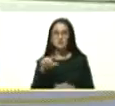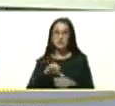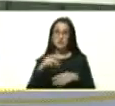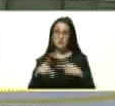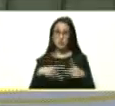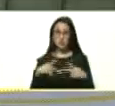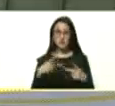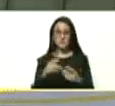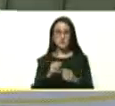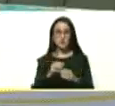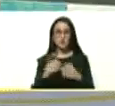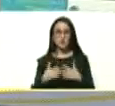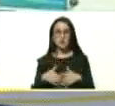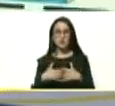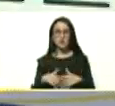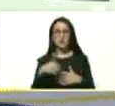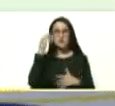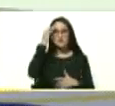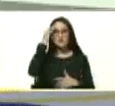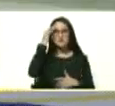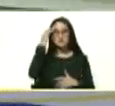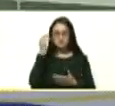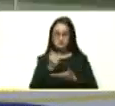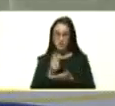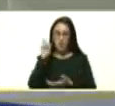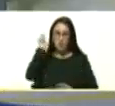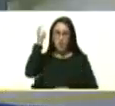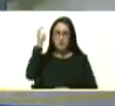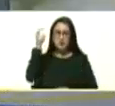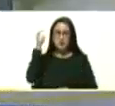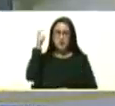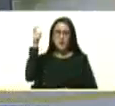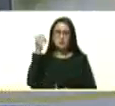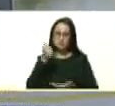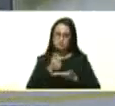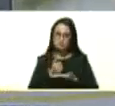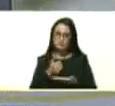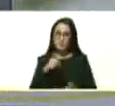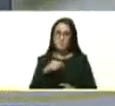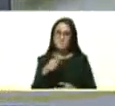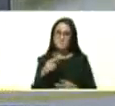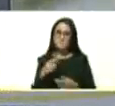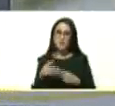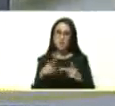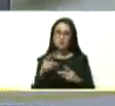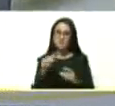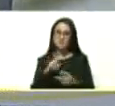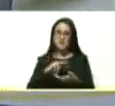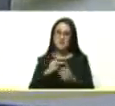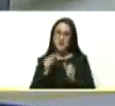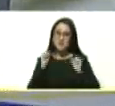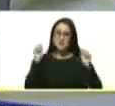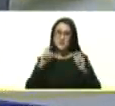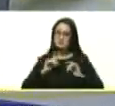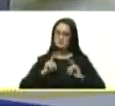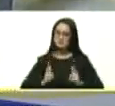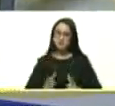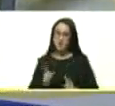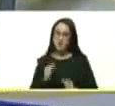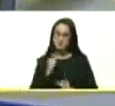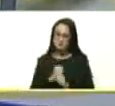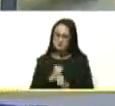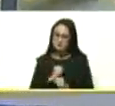procesamiento industrial. Así que bueno, cuente con Guárico. Desde Guárico le decimos que producir es vencer. Y no nos cansaremos de trabajar,